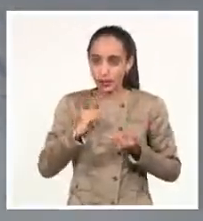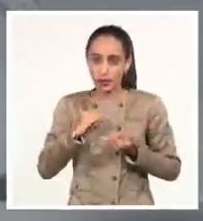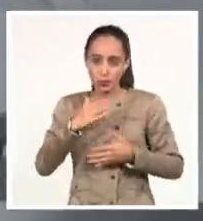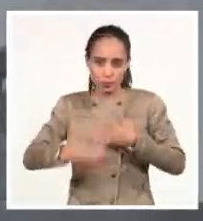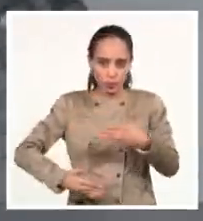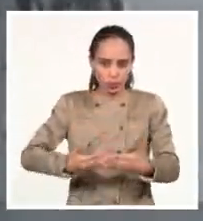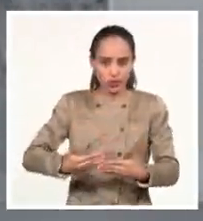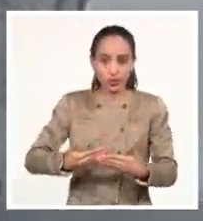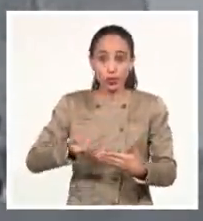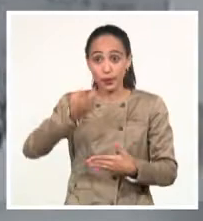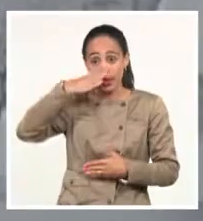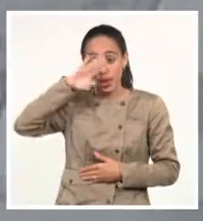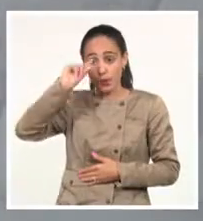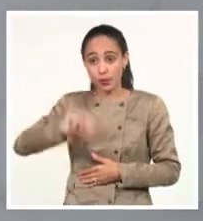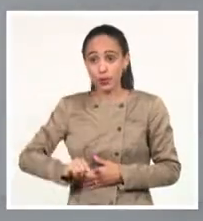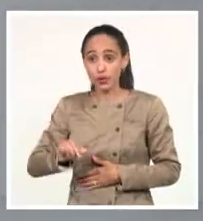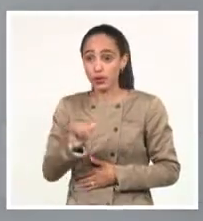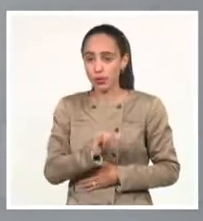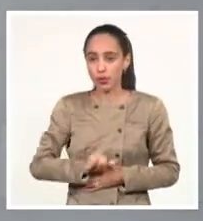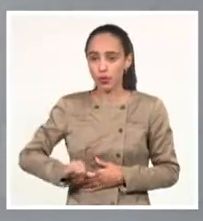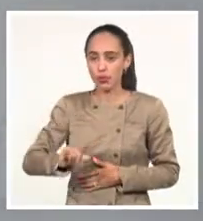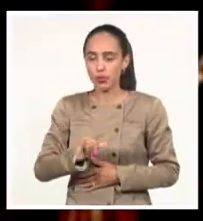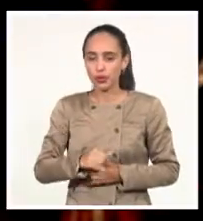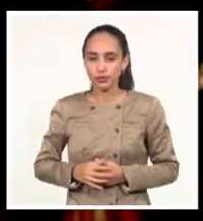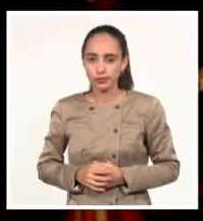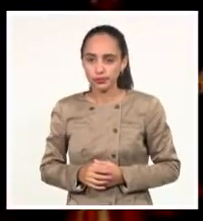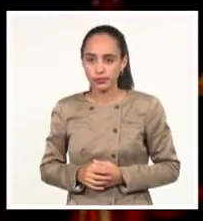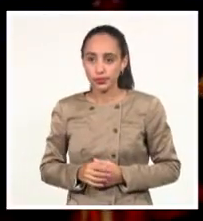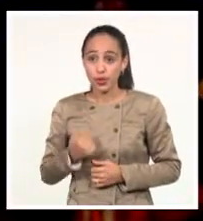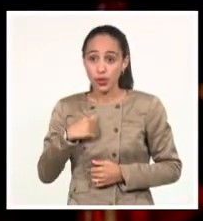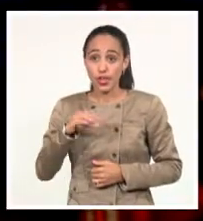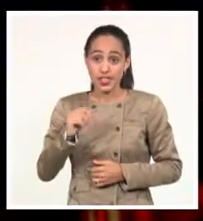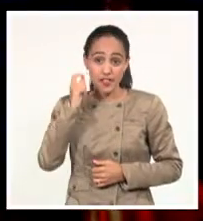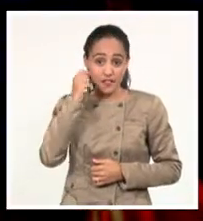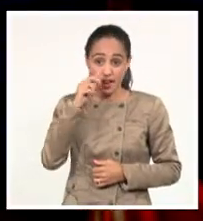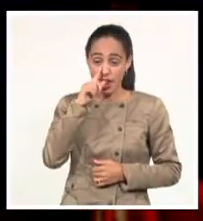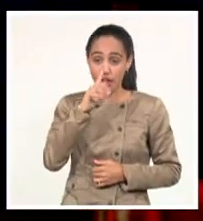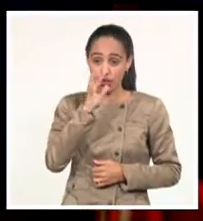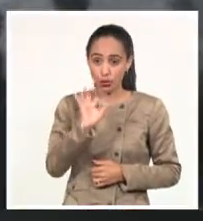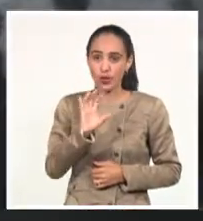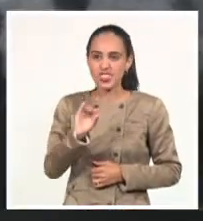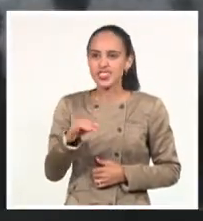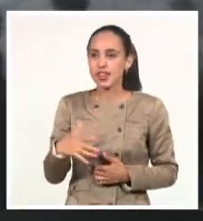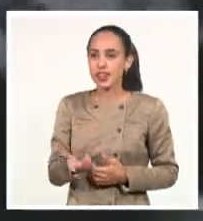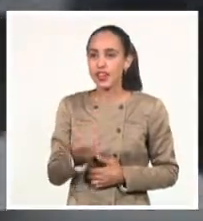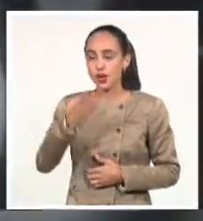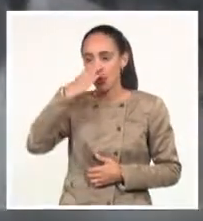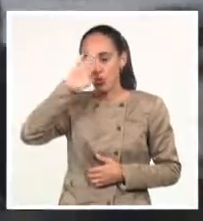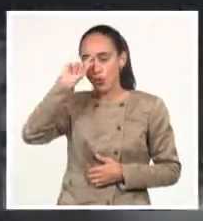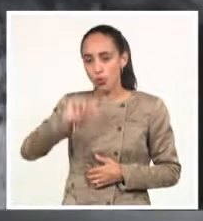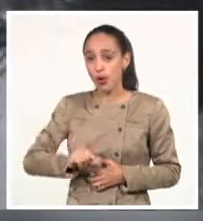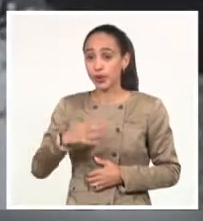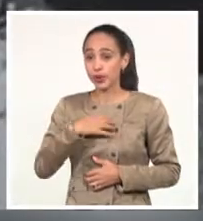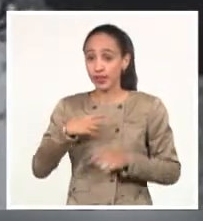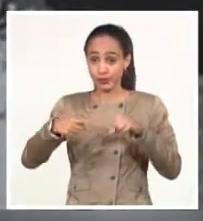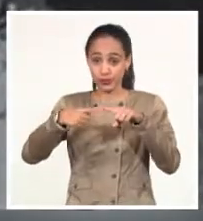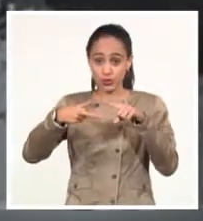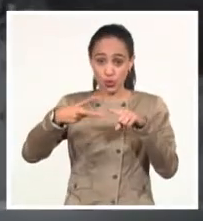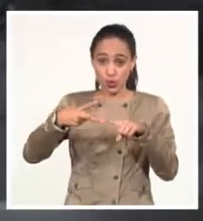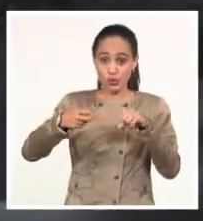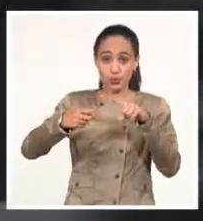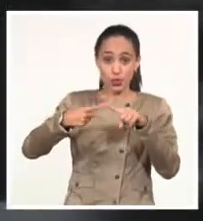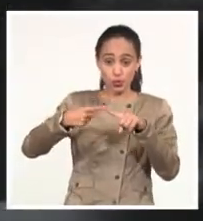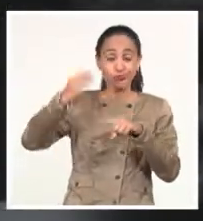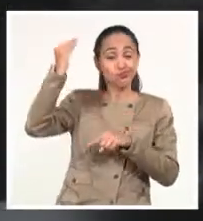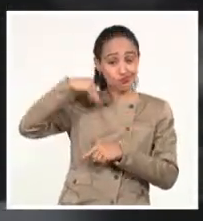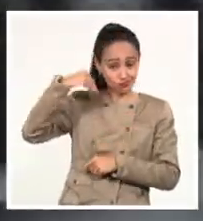cubanidad, que pasa por la definición de Fernando Ortiz cuando dice que ser cubano tiene dos cosas, la conciencia de